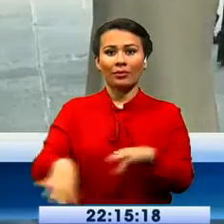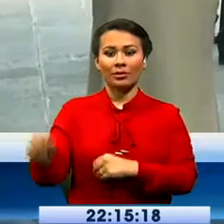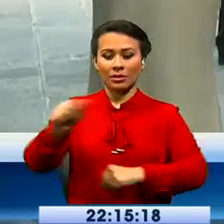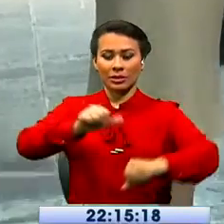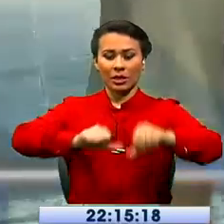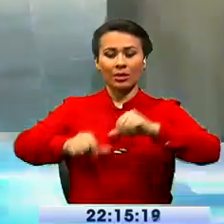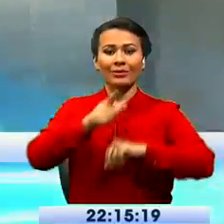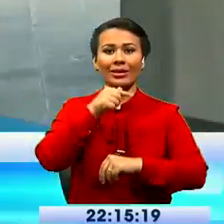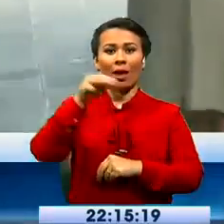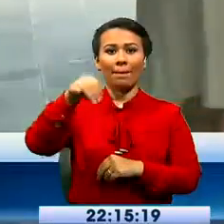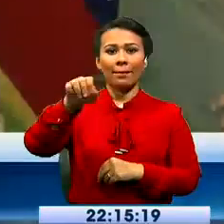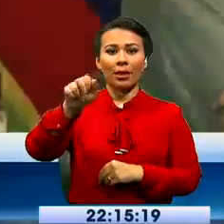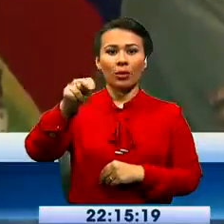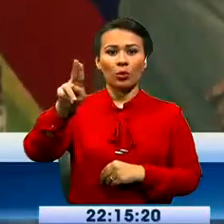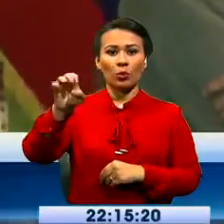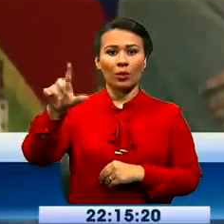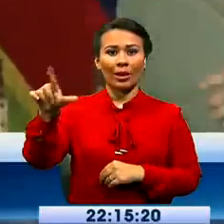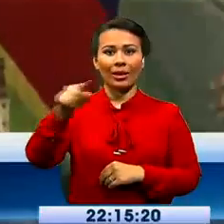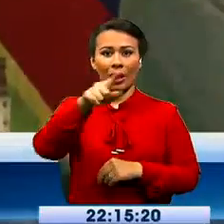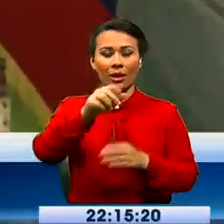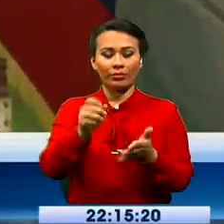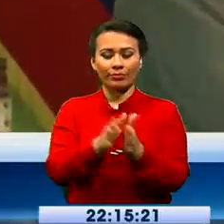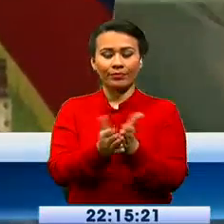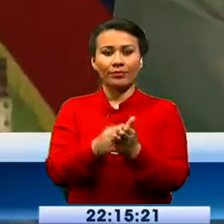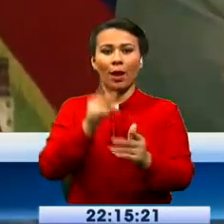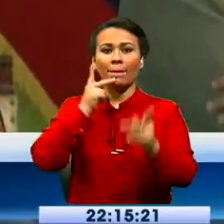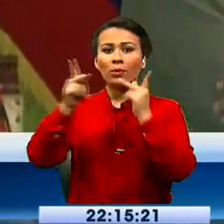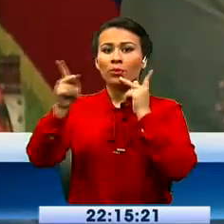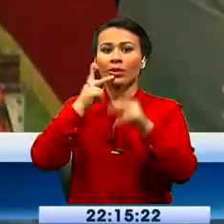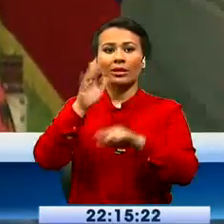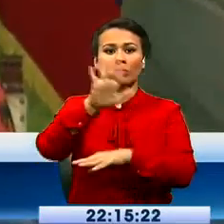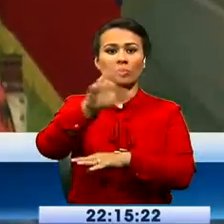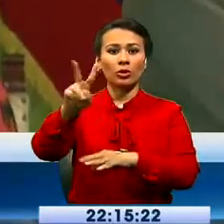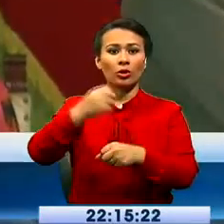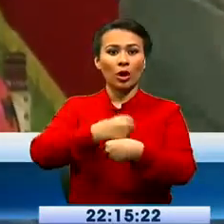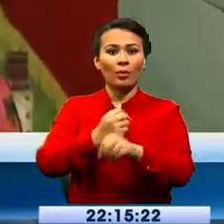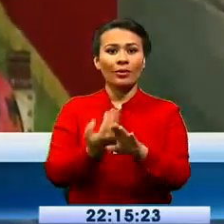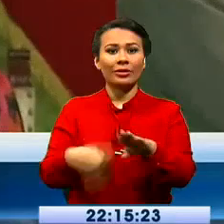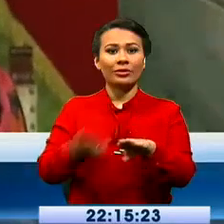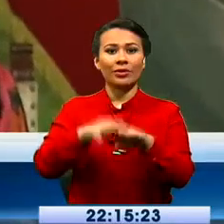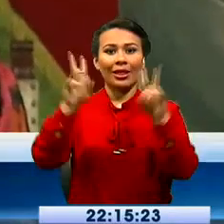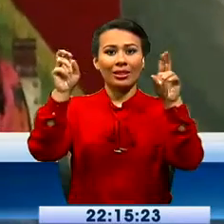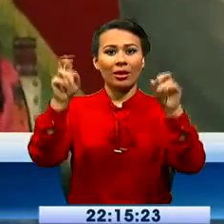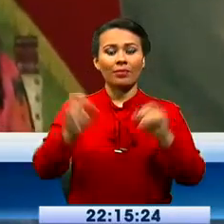Científicas es Manuel Cruz. Ha publicado 52 obras relacionadas con